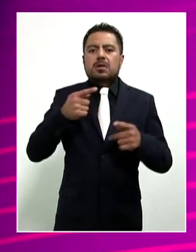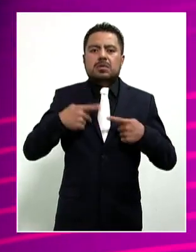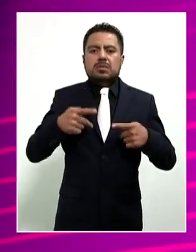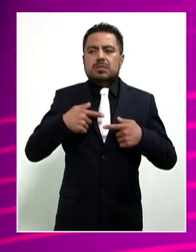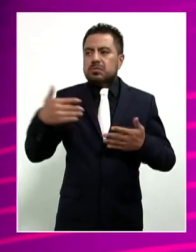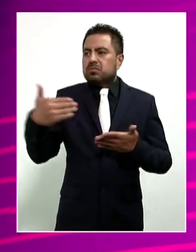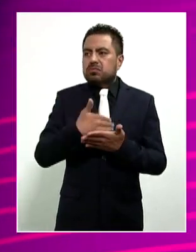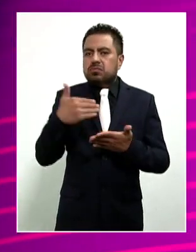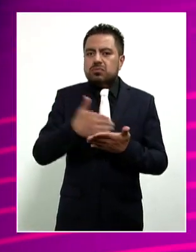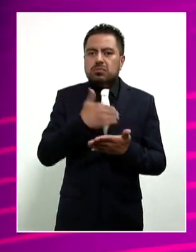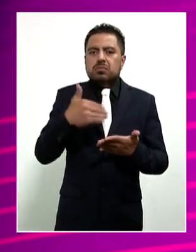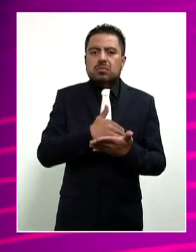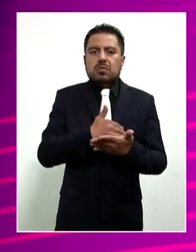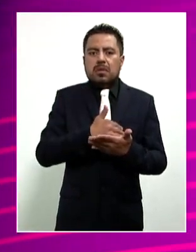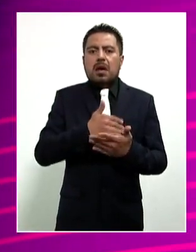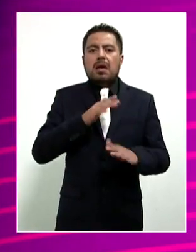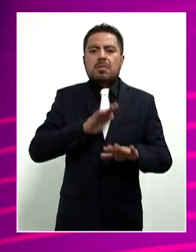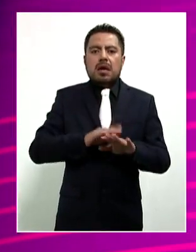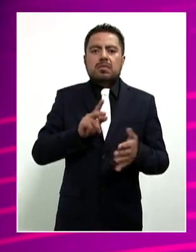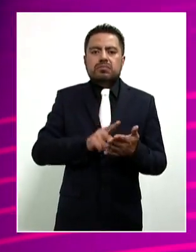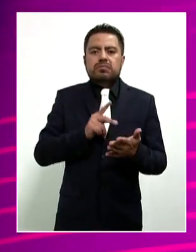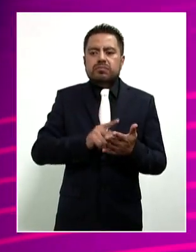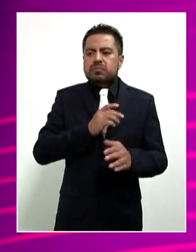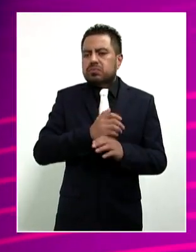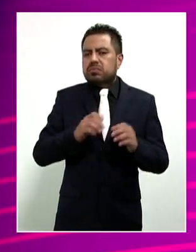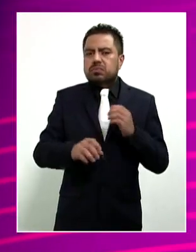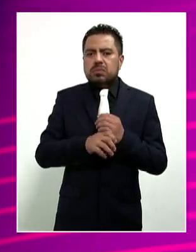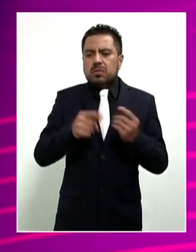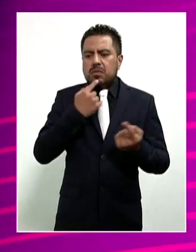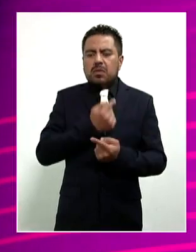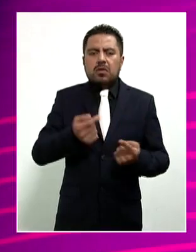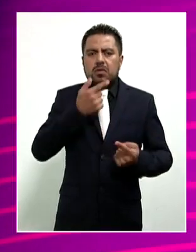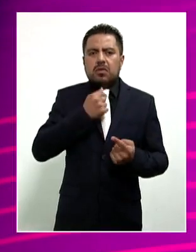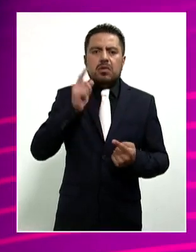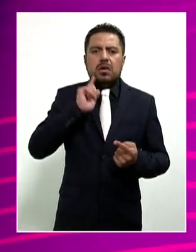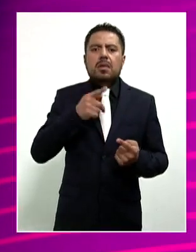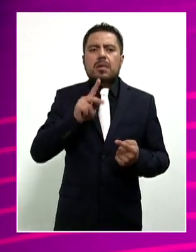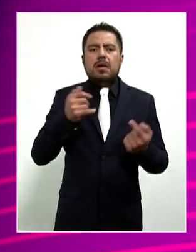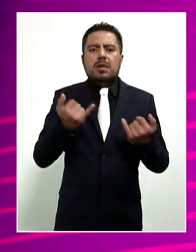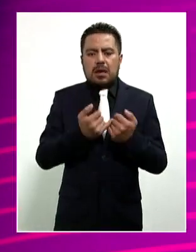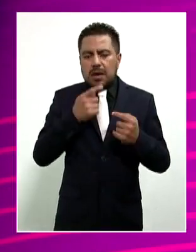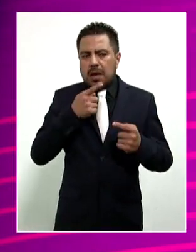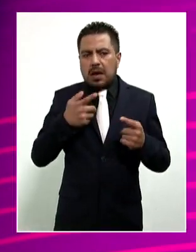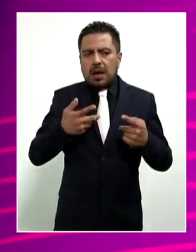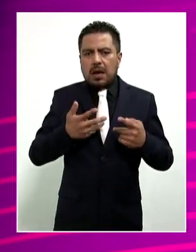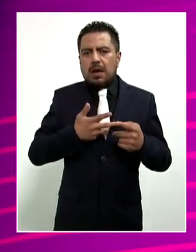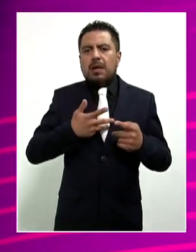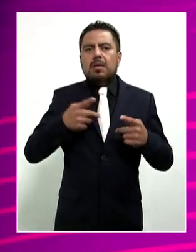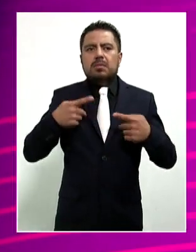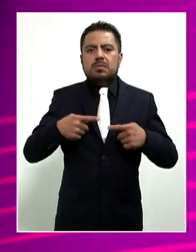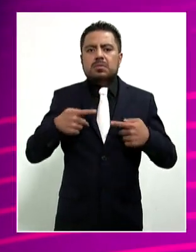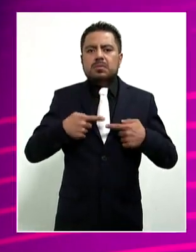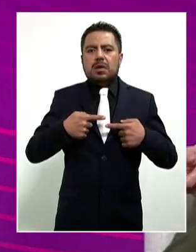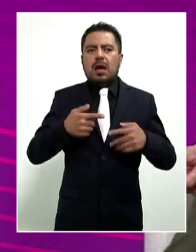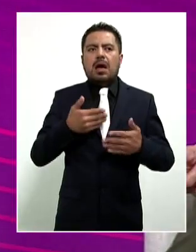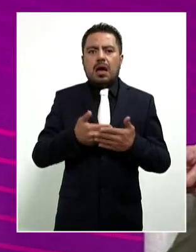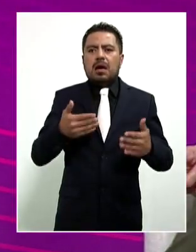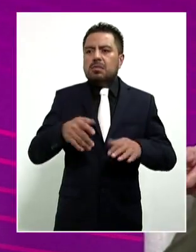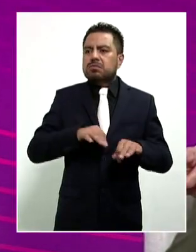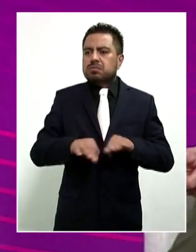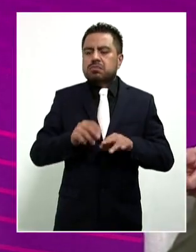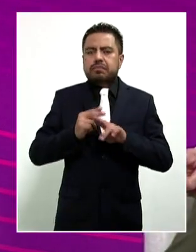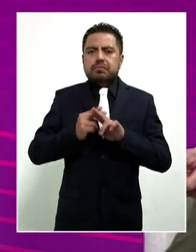están llegando, en muchos casos sí hay niños y niñas, pero también hay personas de la edad económicamente activa,